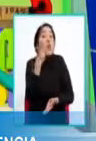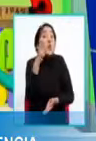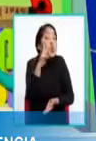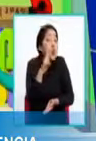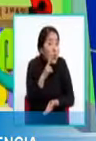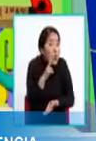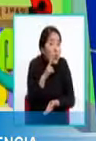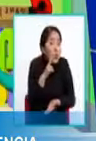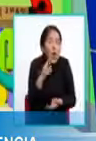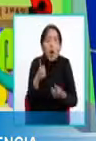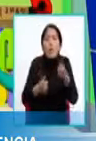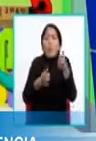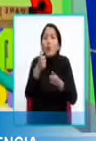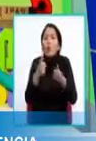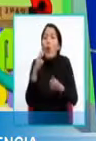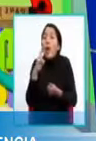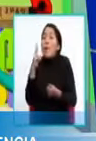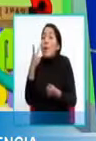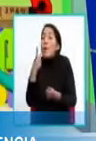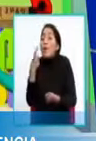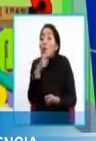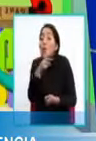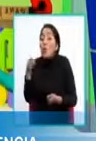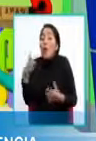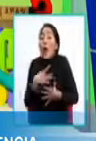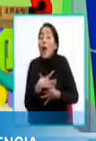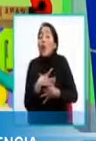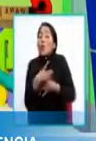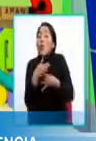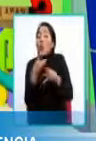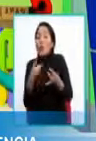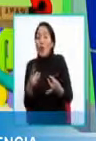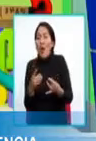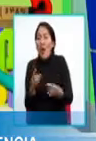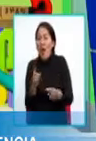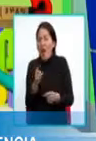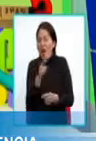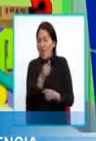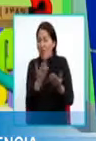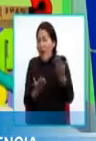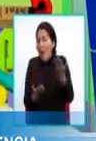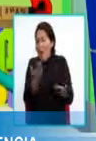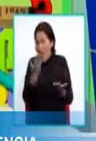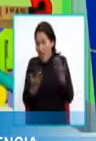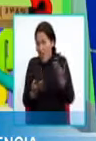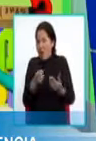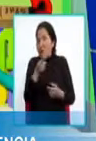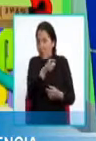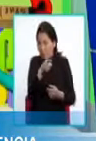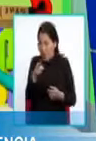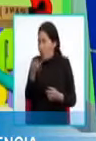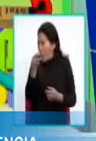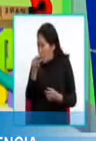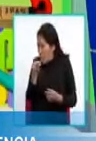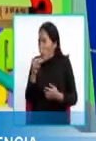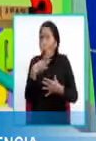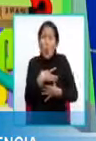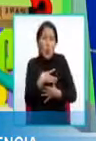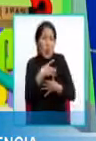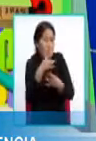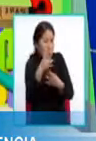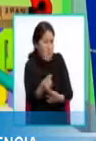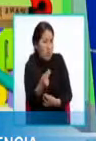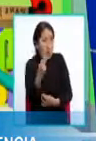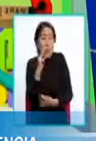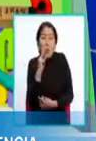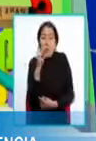mecanismos de contacto, de comunicación con los estudiantes. Pero bueno, es una unidad, es